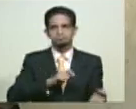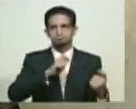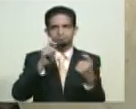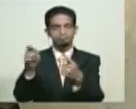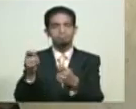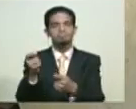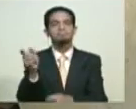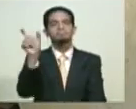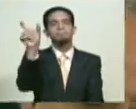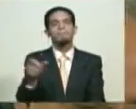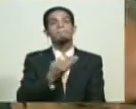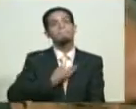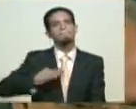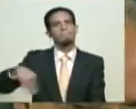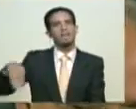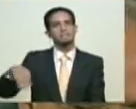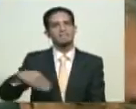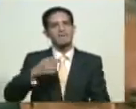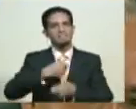de Venezuela.